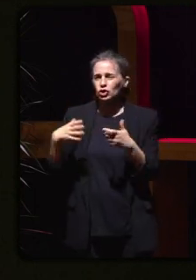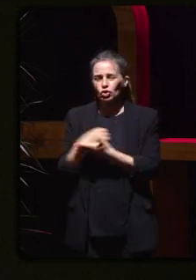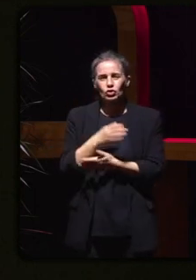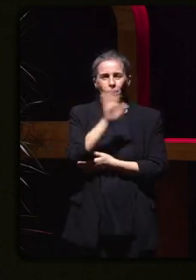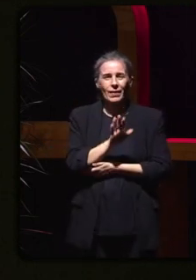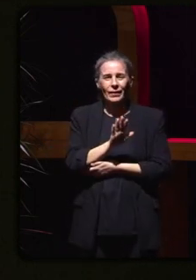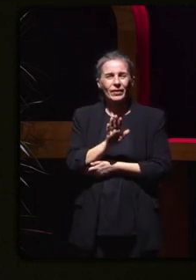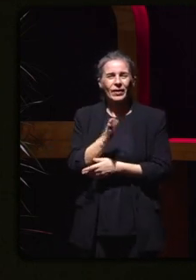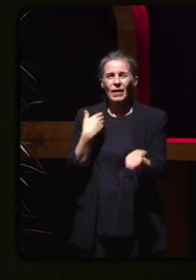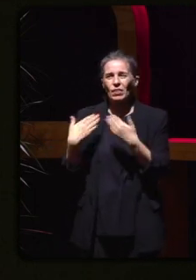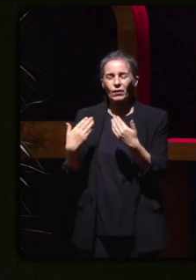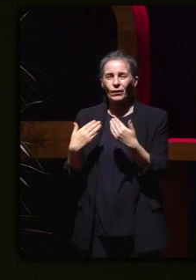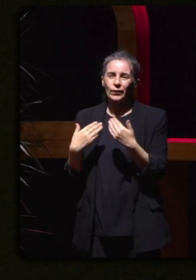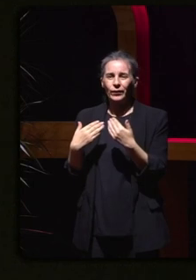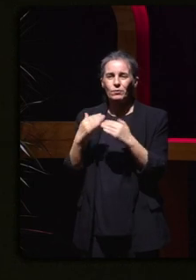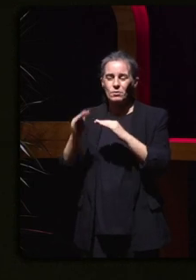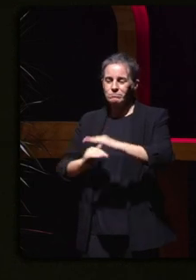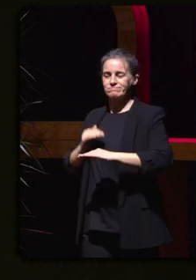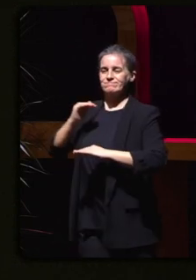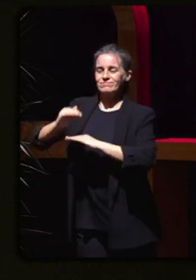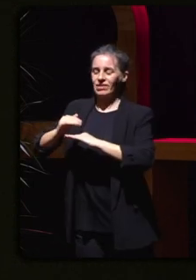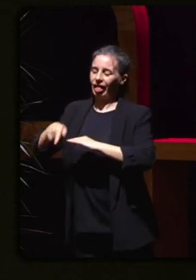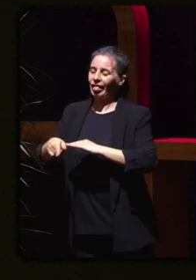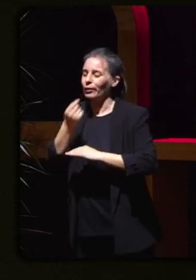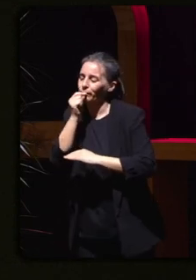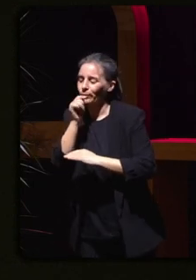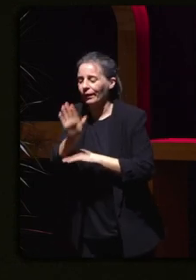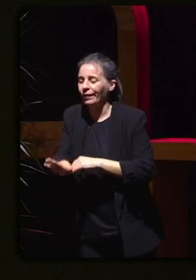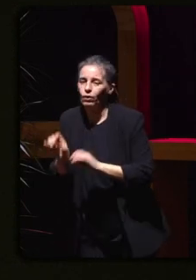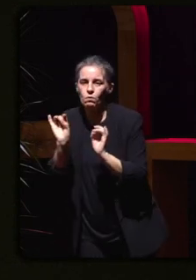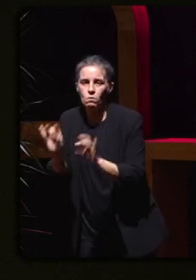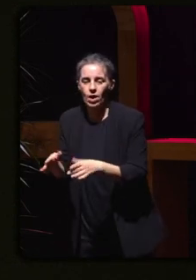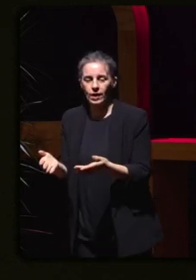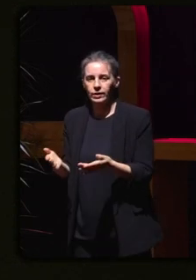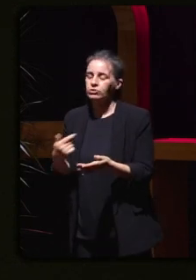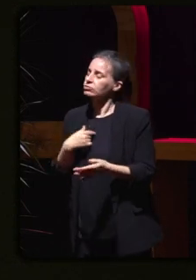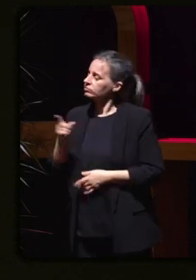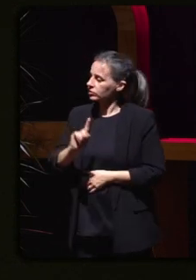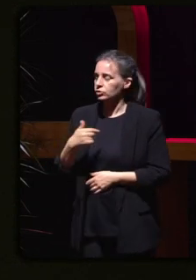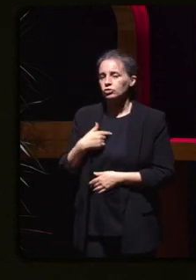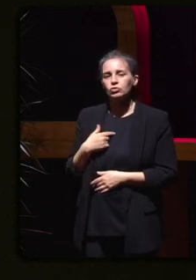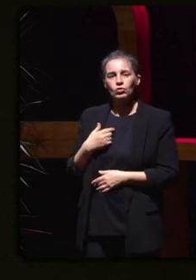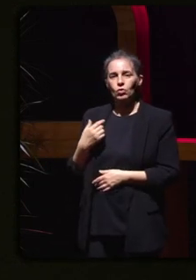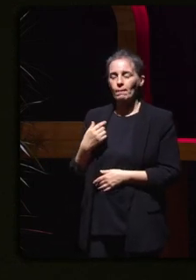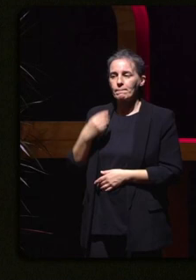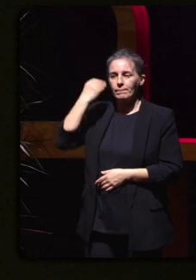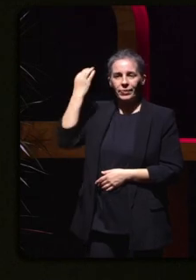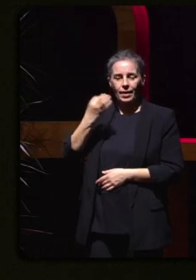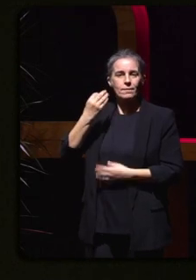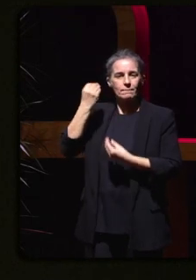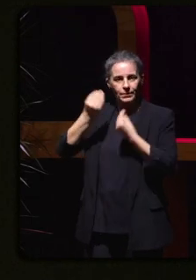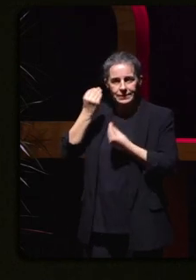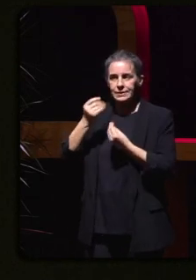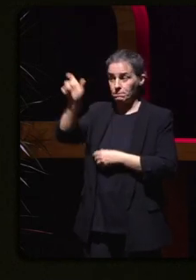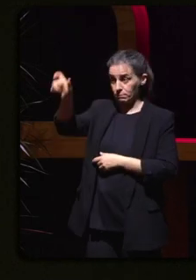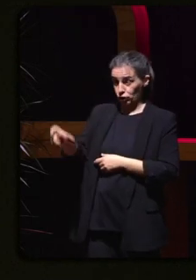importantísimo tratar al lector de Igual yo no voy a dar por hecho que El lector